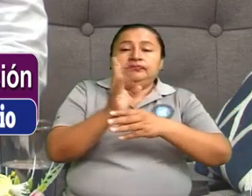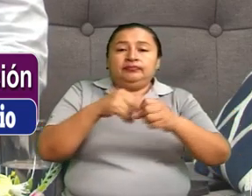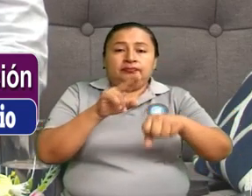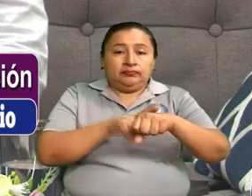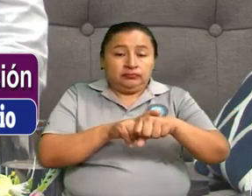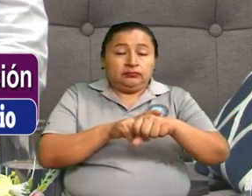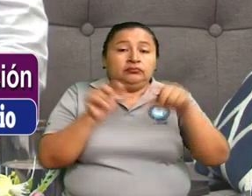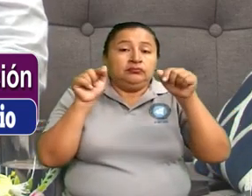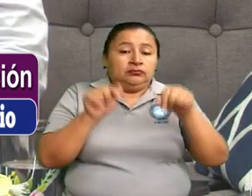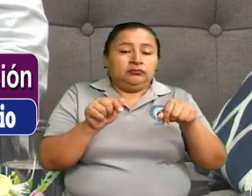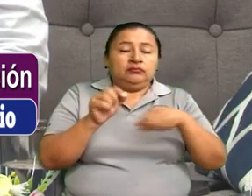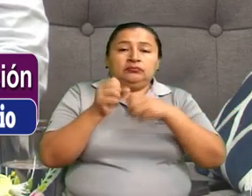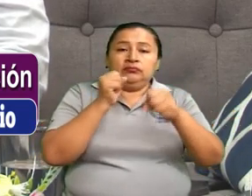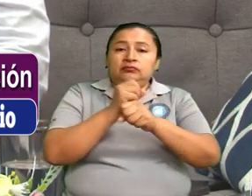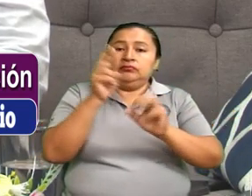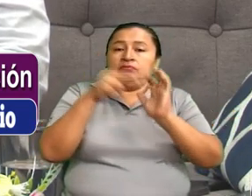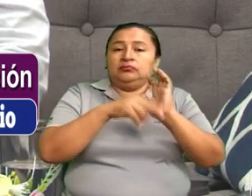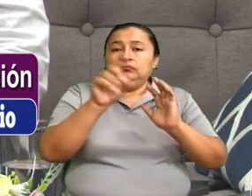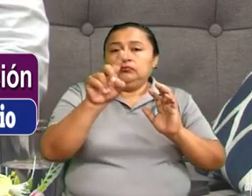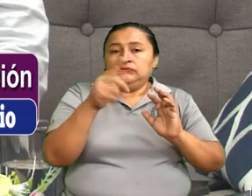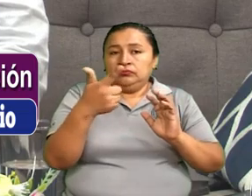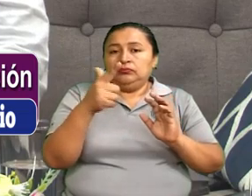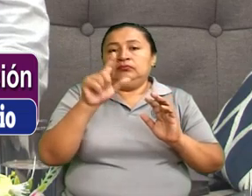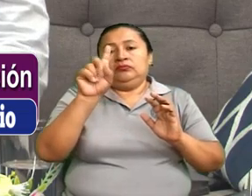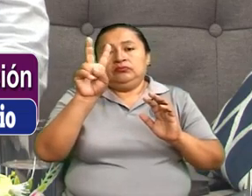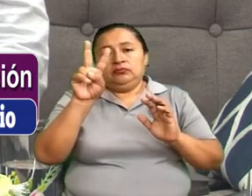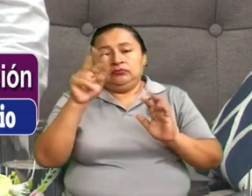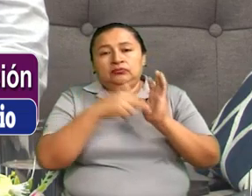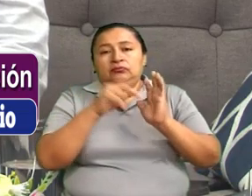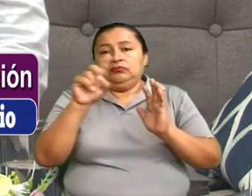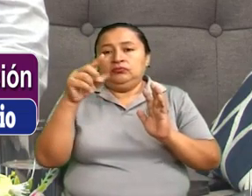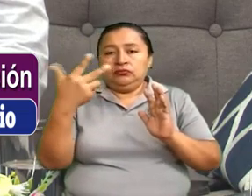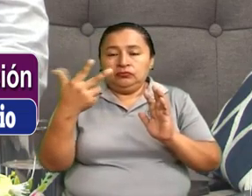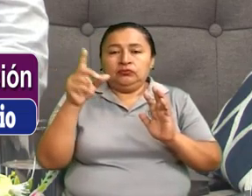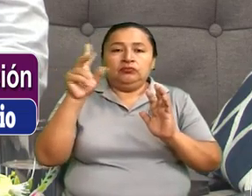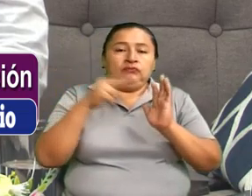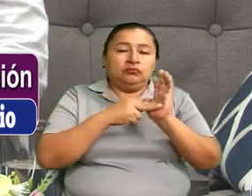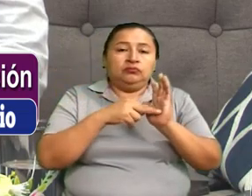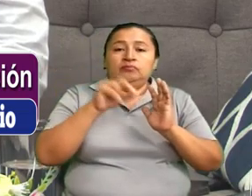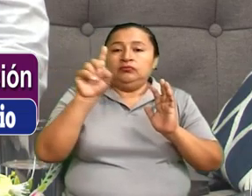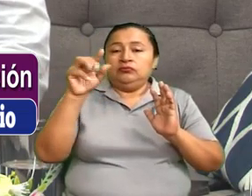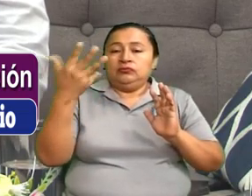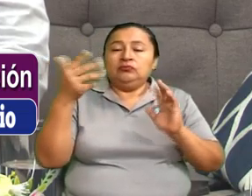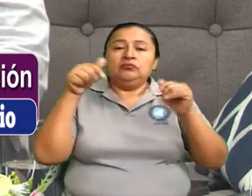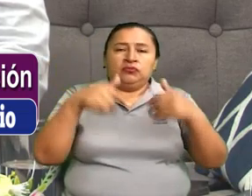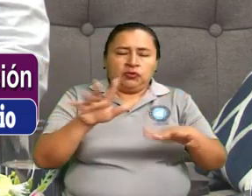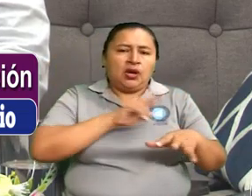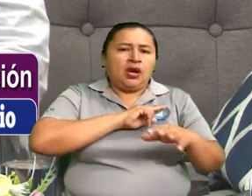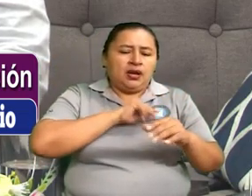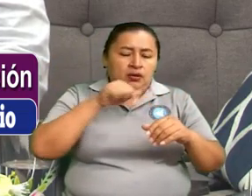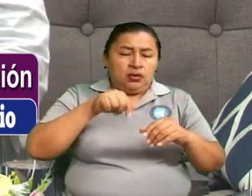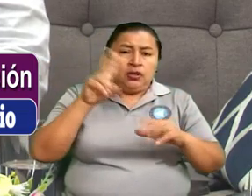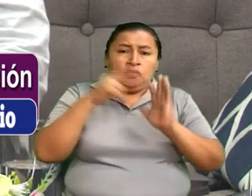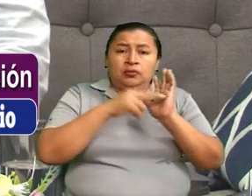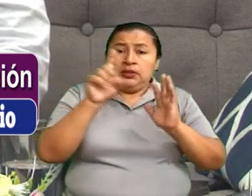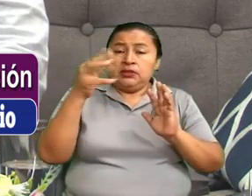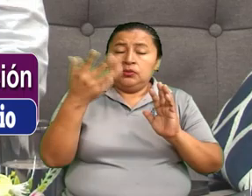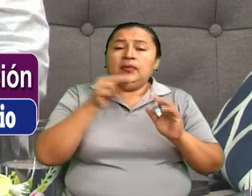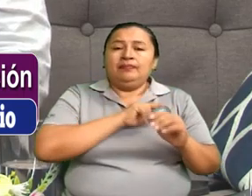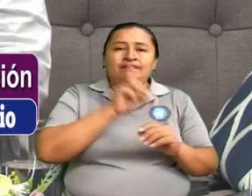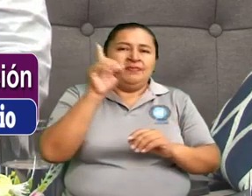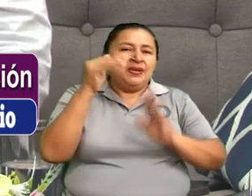ahí 2017, 2018, 2019 ya llevamos casi 1,000 protagonistas que han recibido sus